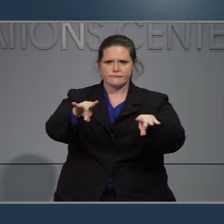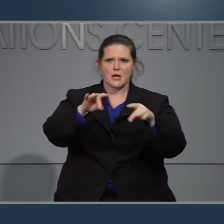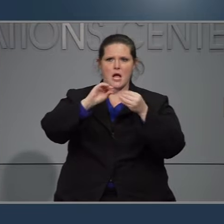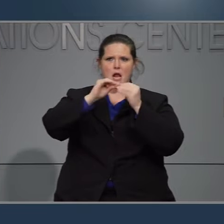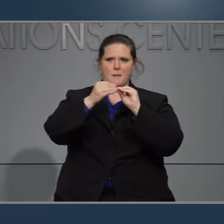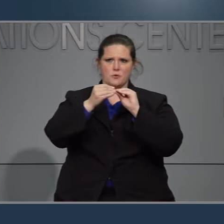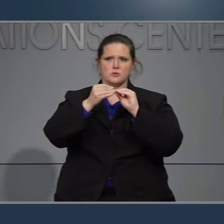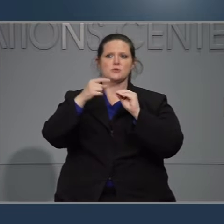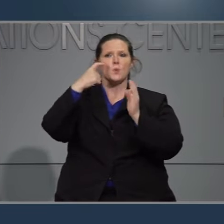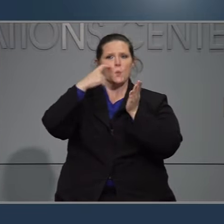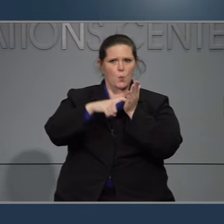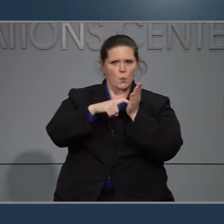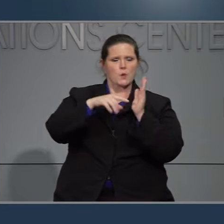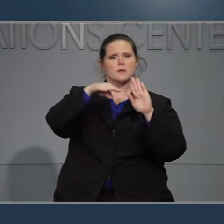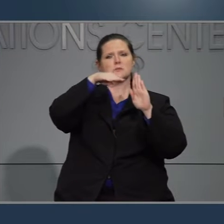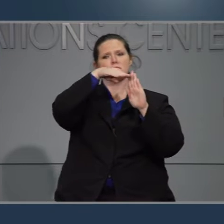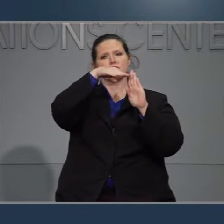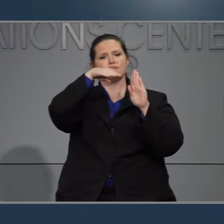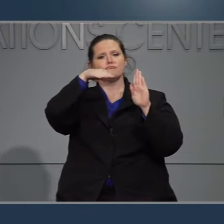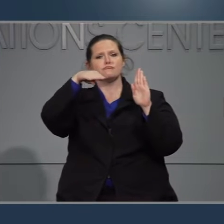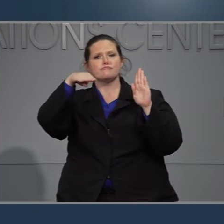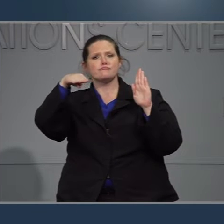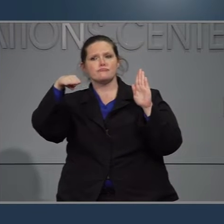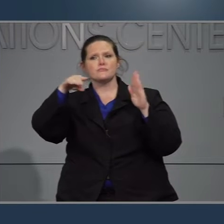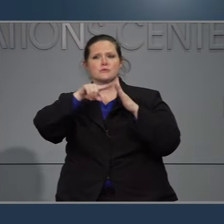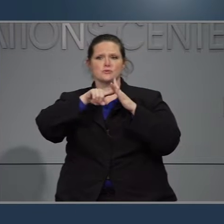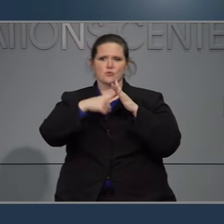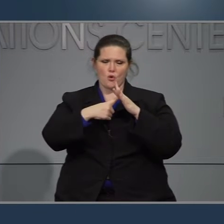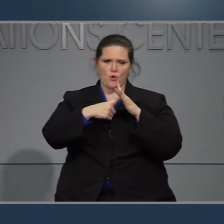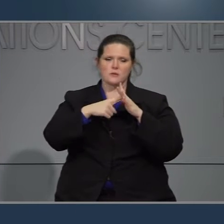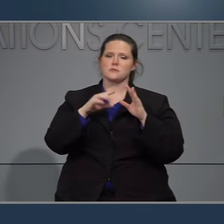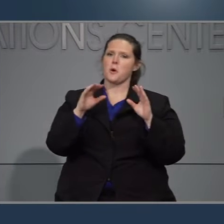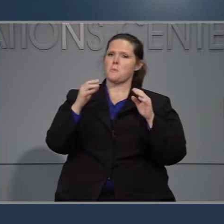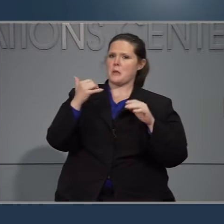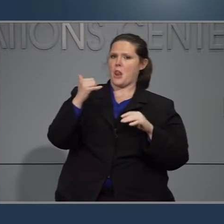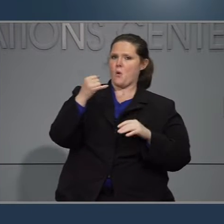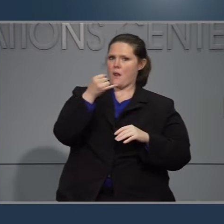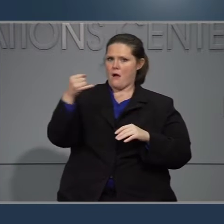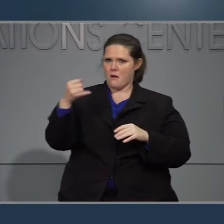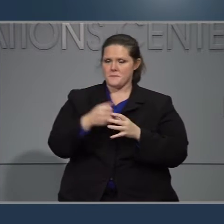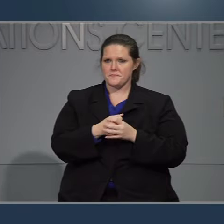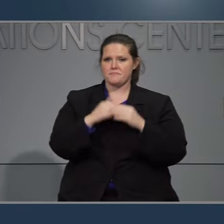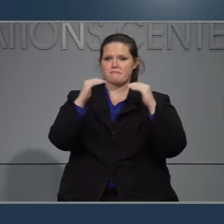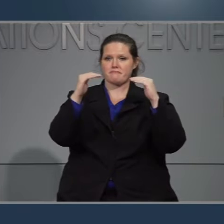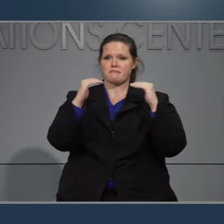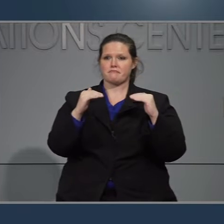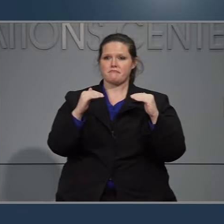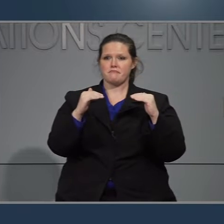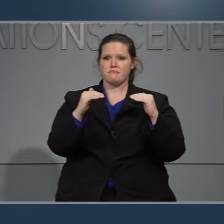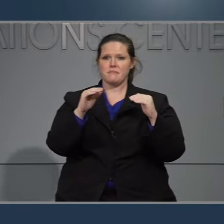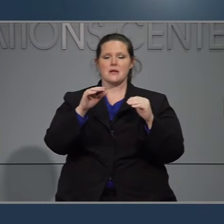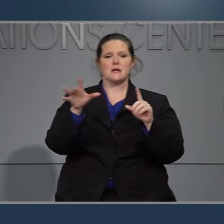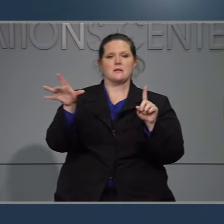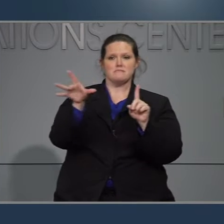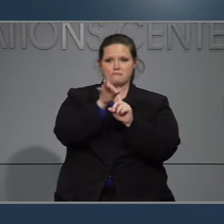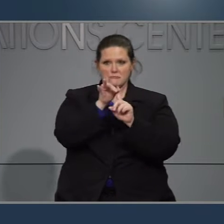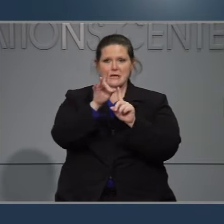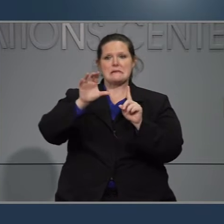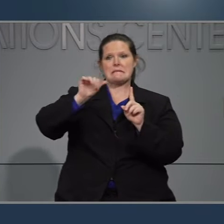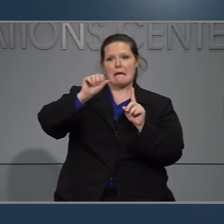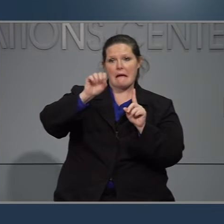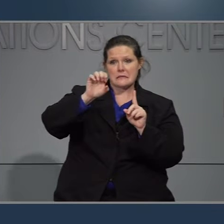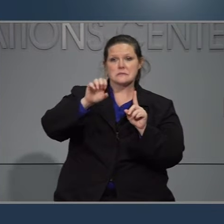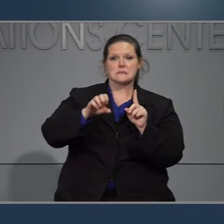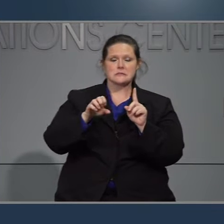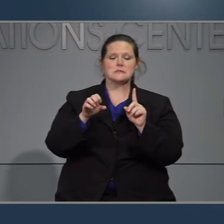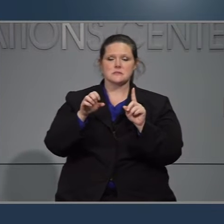Ya le dimos una línea amarilla. La trayectoria de casos confirmados en el laboratorio está nivelándose, pero sigue estando alta. Le